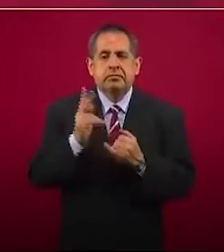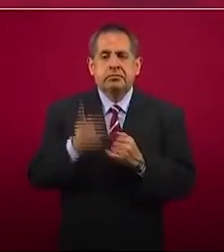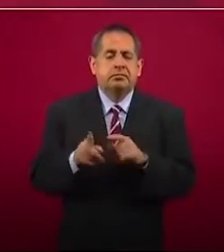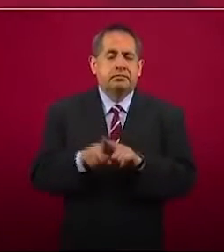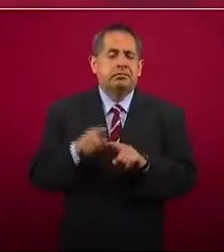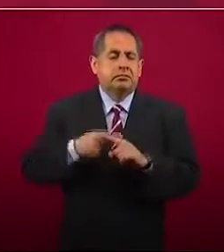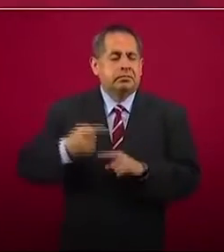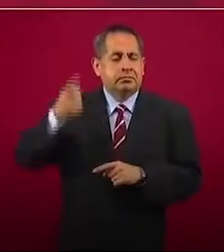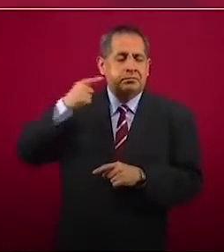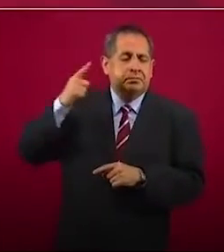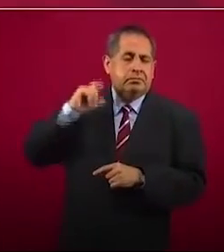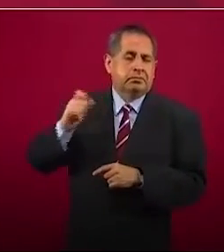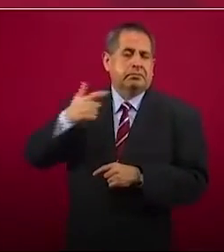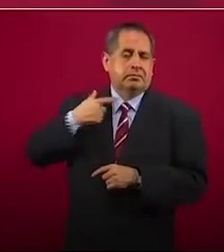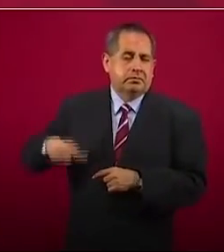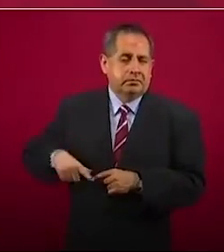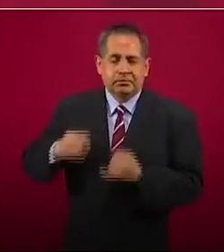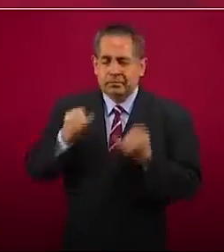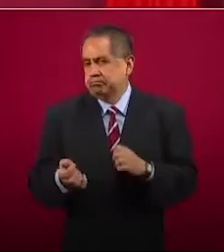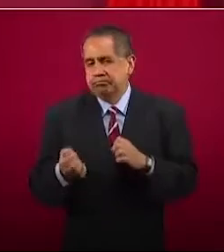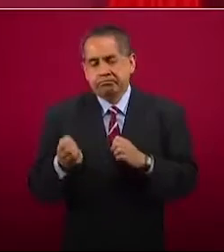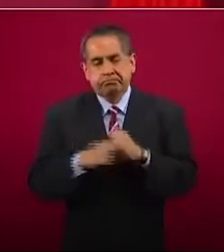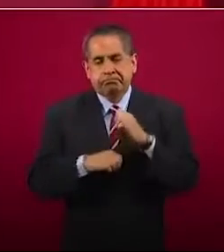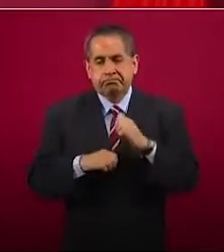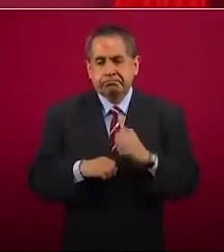sucedía en los gobiernos anteriores.